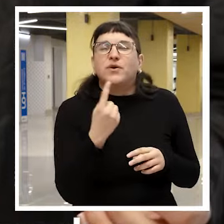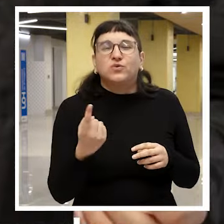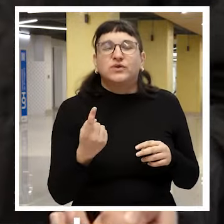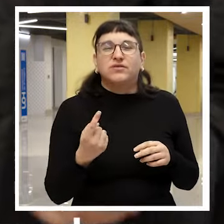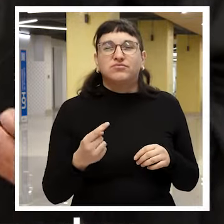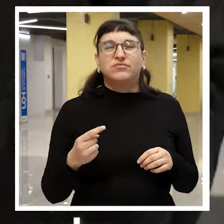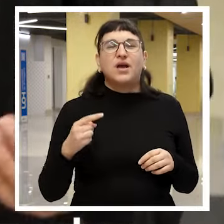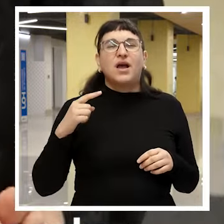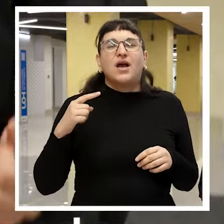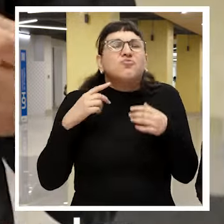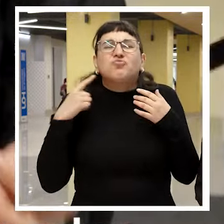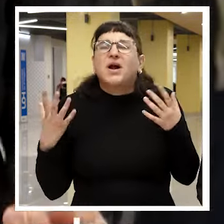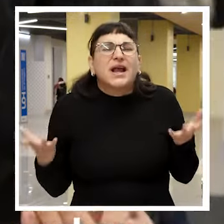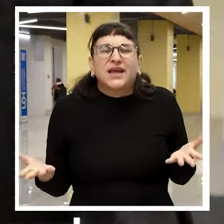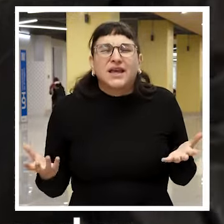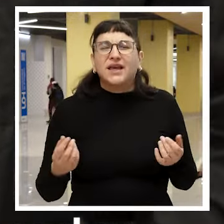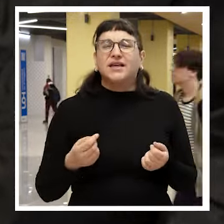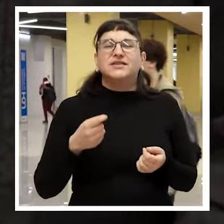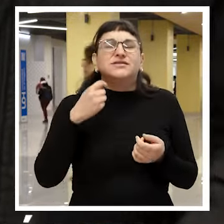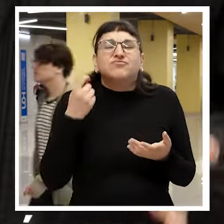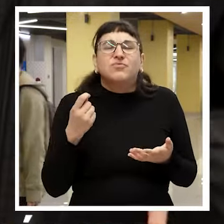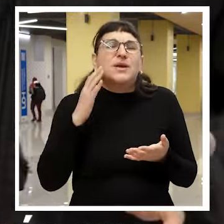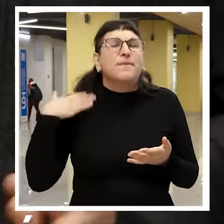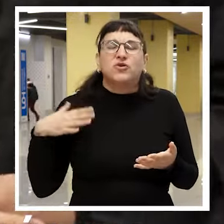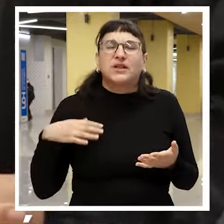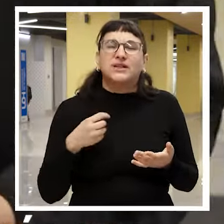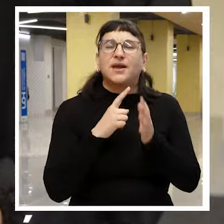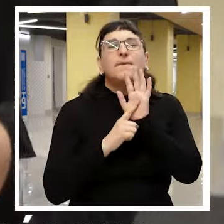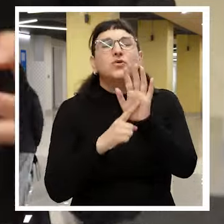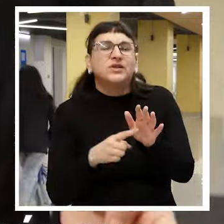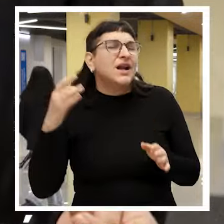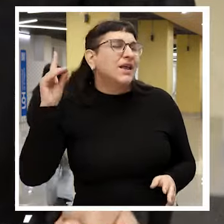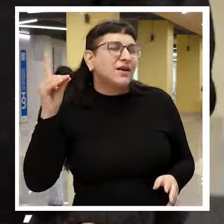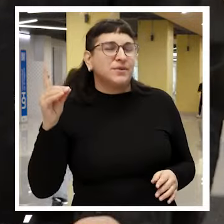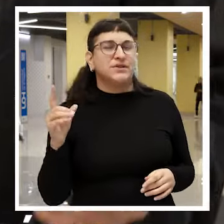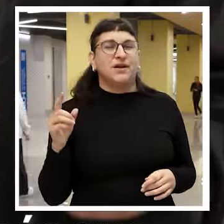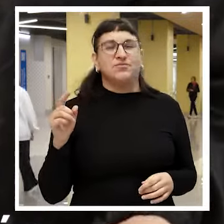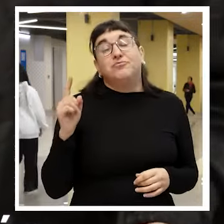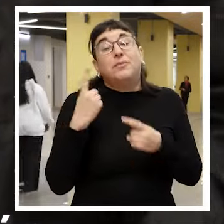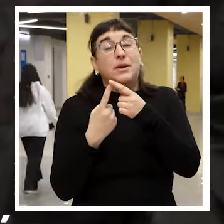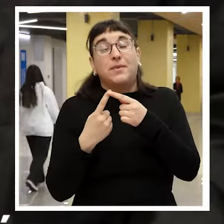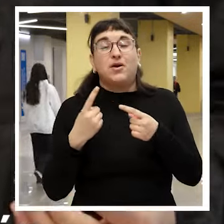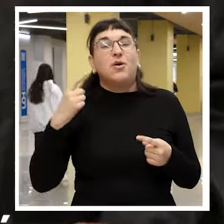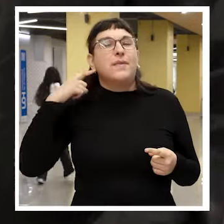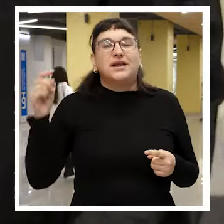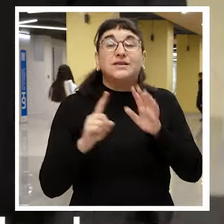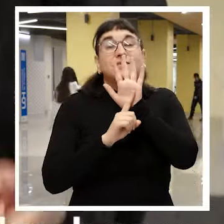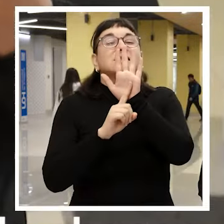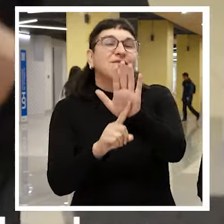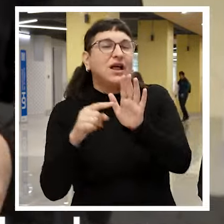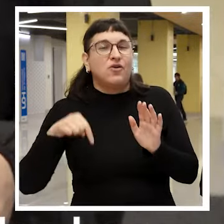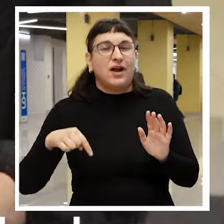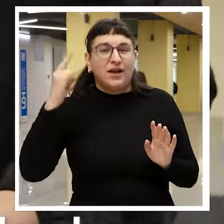sirve reportar nuestra discapacidad? Bueno, esto es más que nada para ser visibilizados en la institución